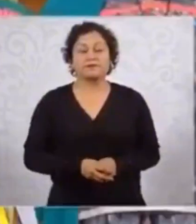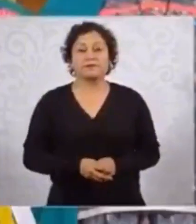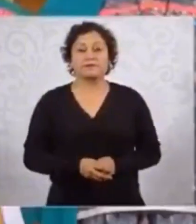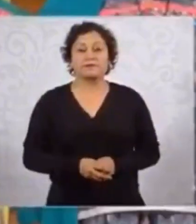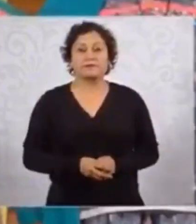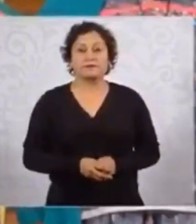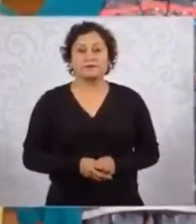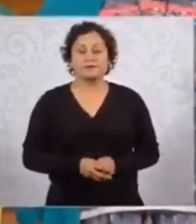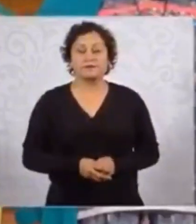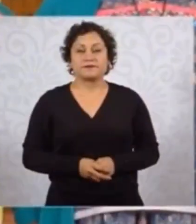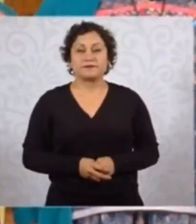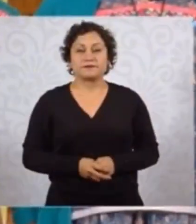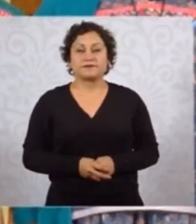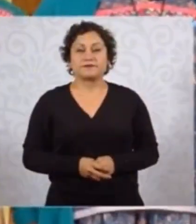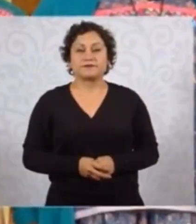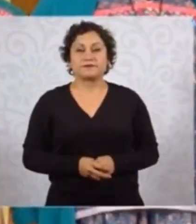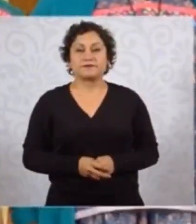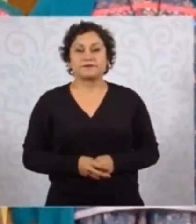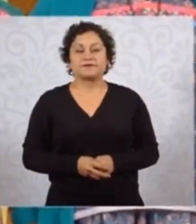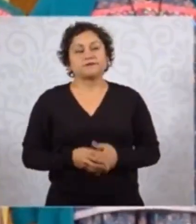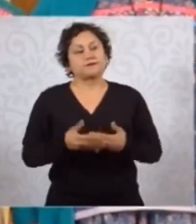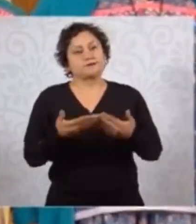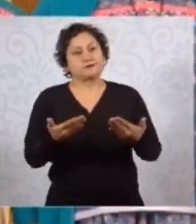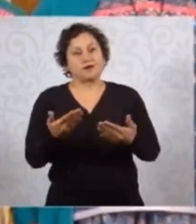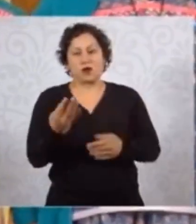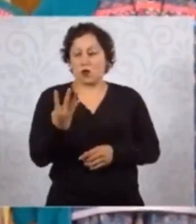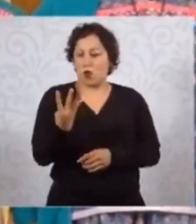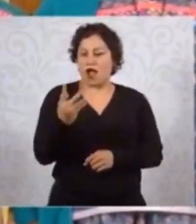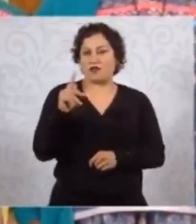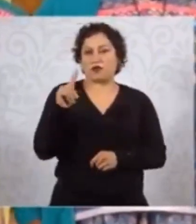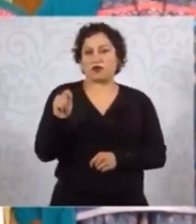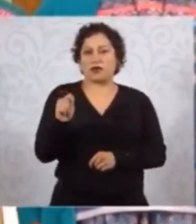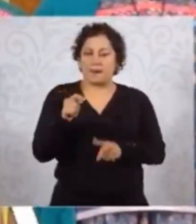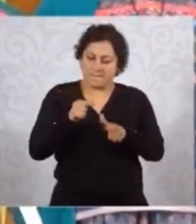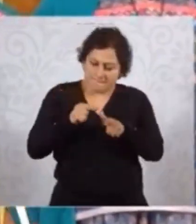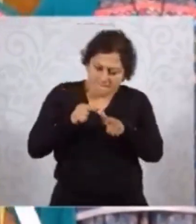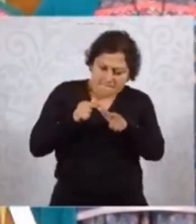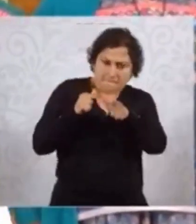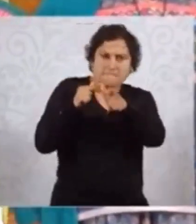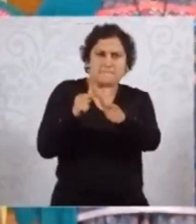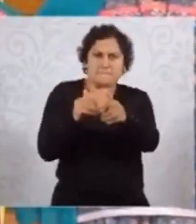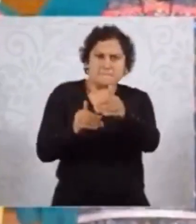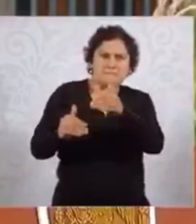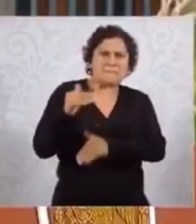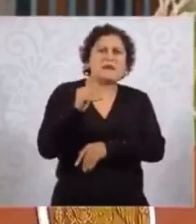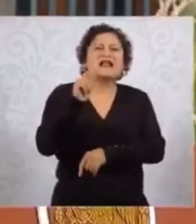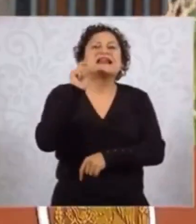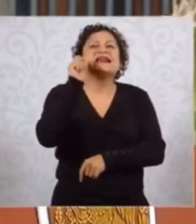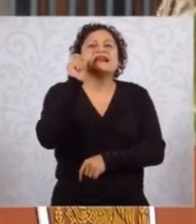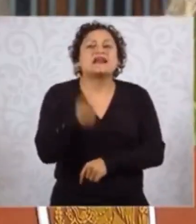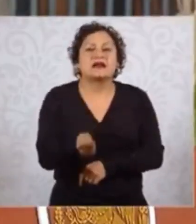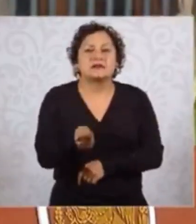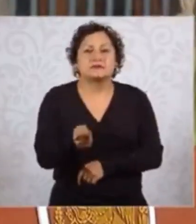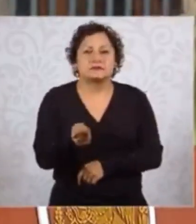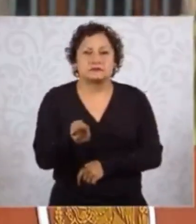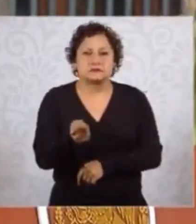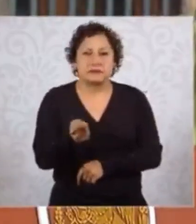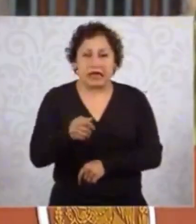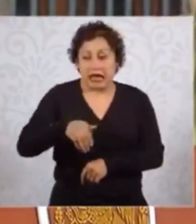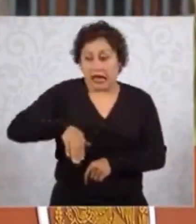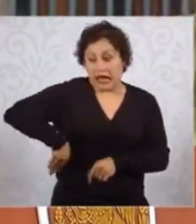además, el segundo piso significa, como lo mencioné en el Congreso,